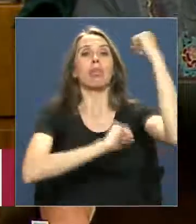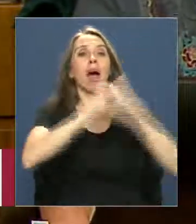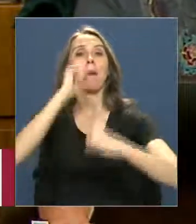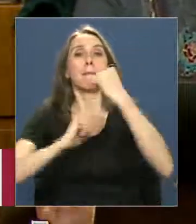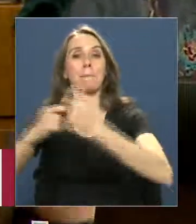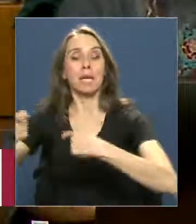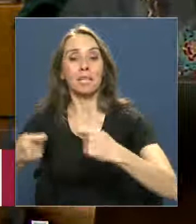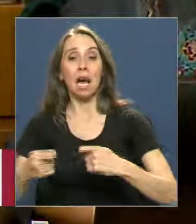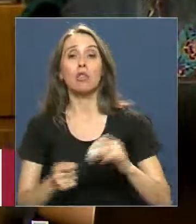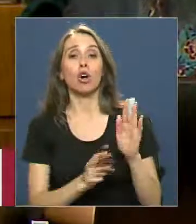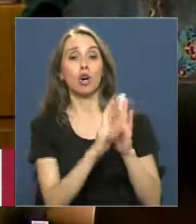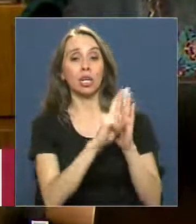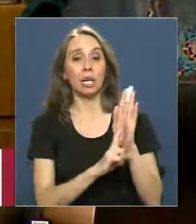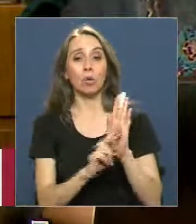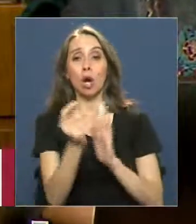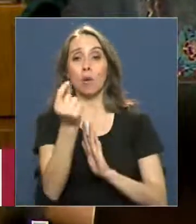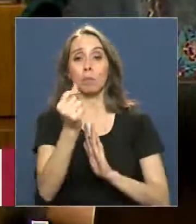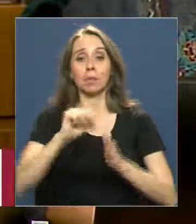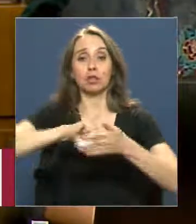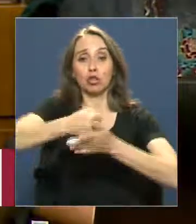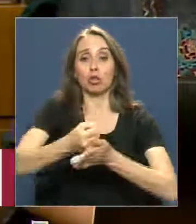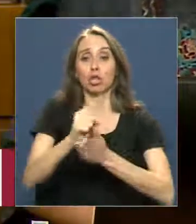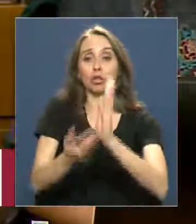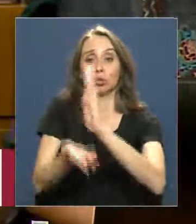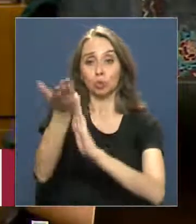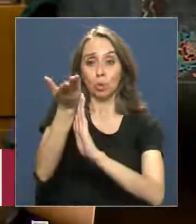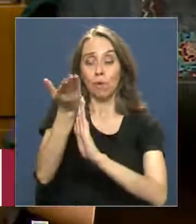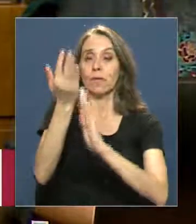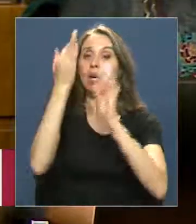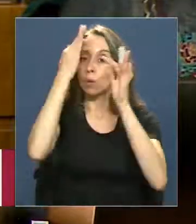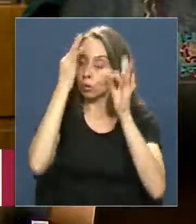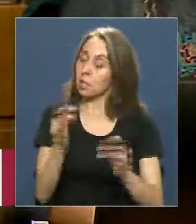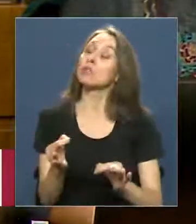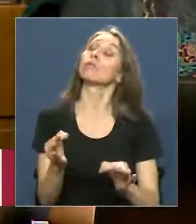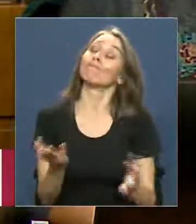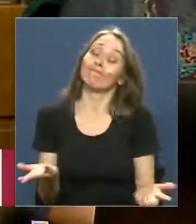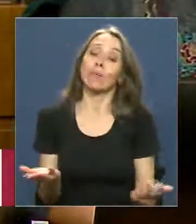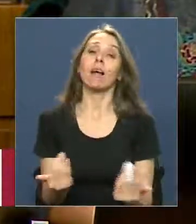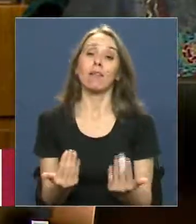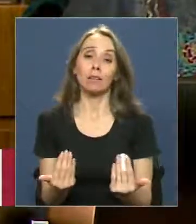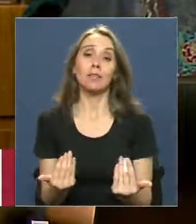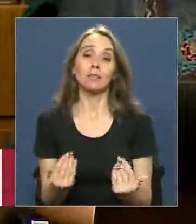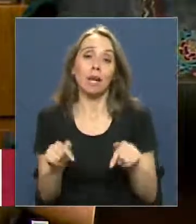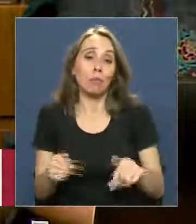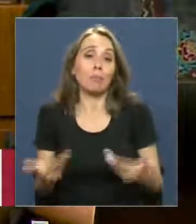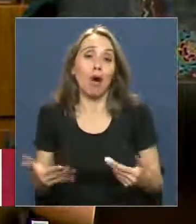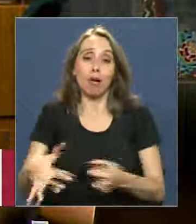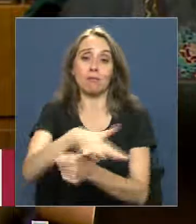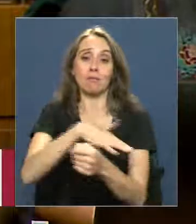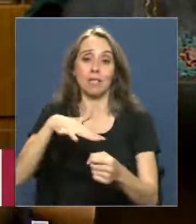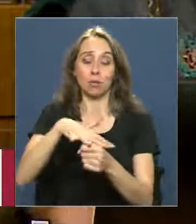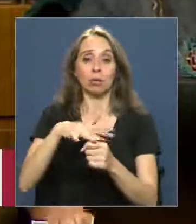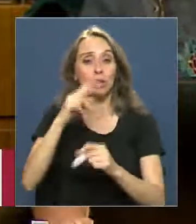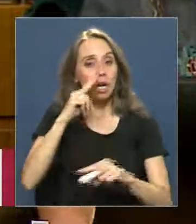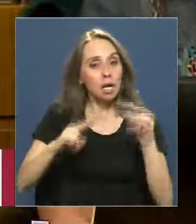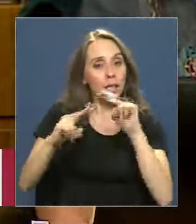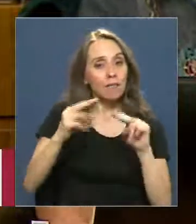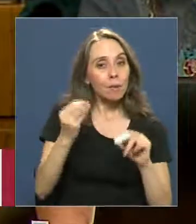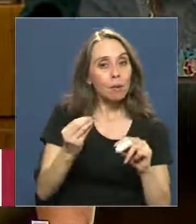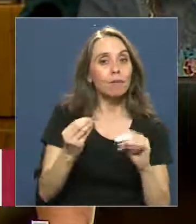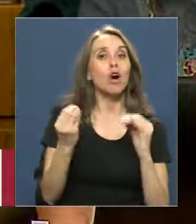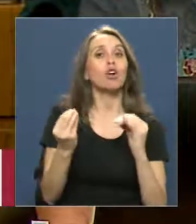incluso congelar precios es una medida radical, pero necesaria y contingente. Por ello, debemos analizar muy bien la